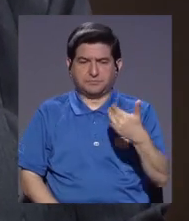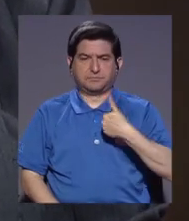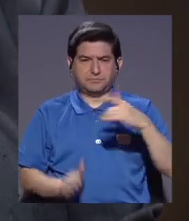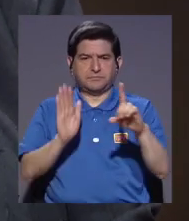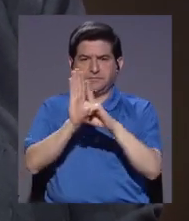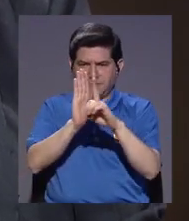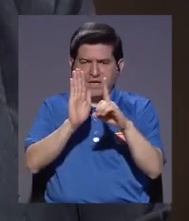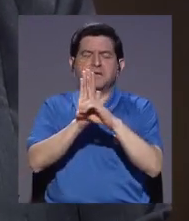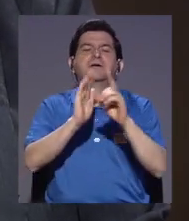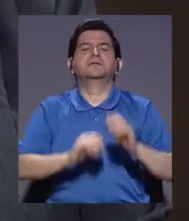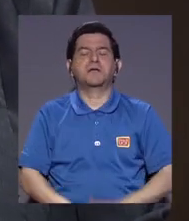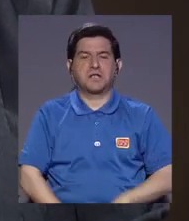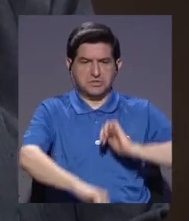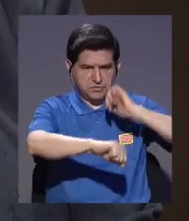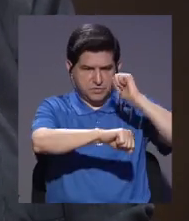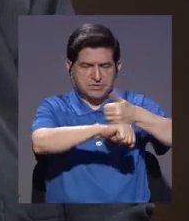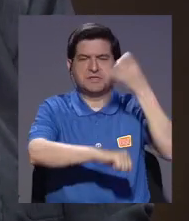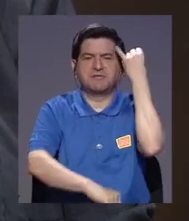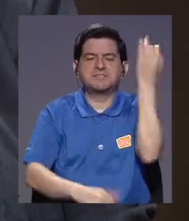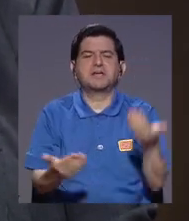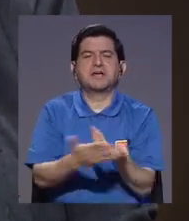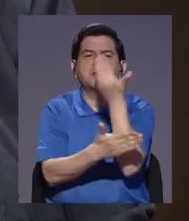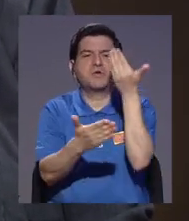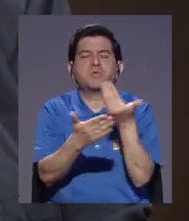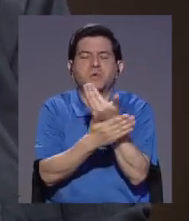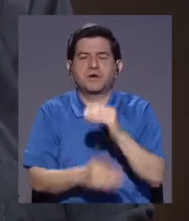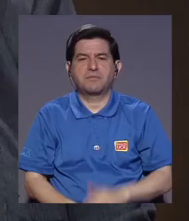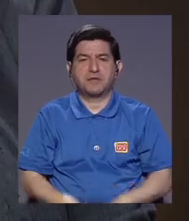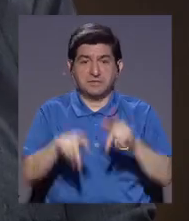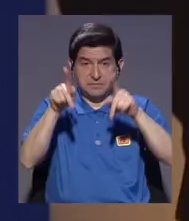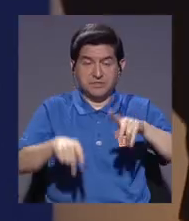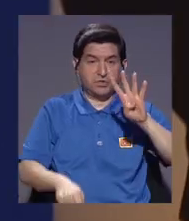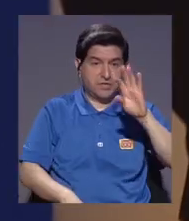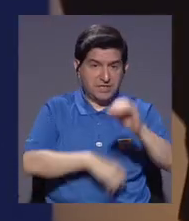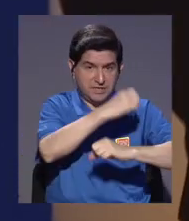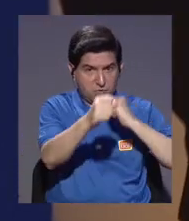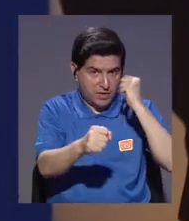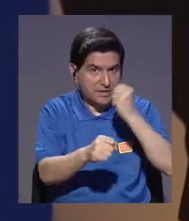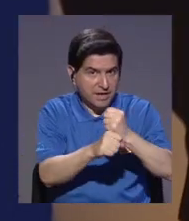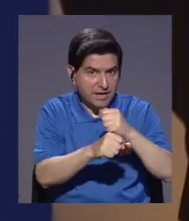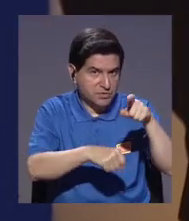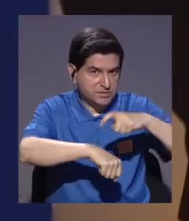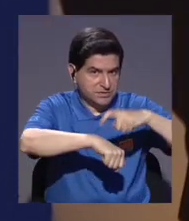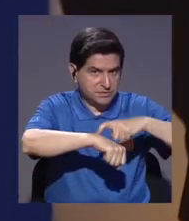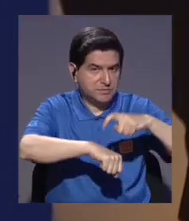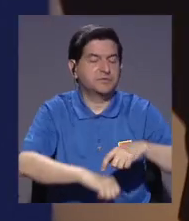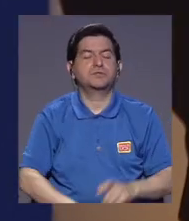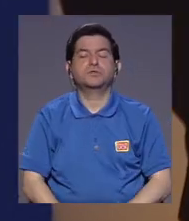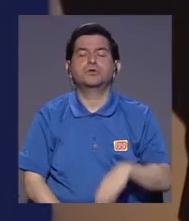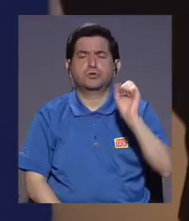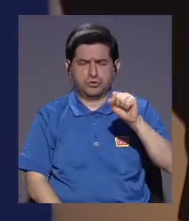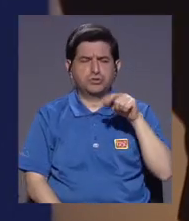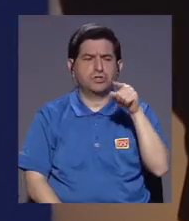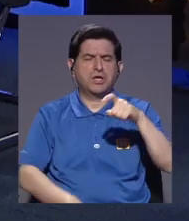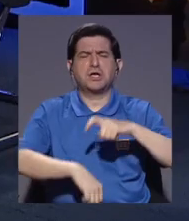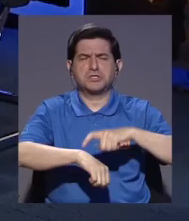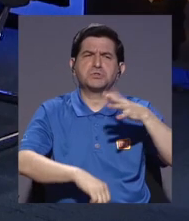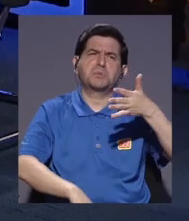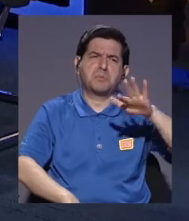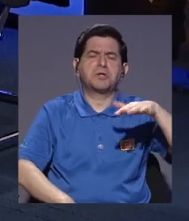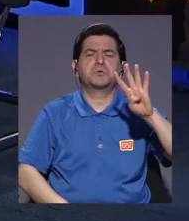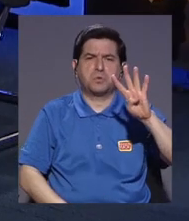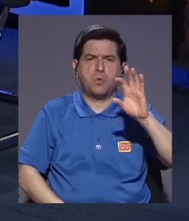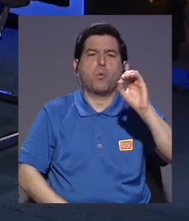tiene derecho a plantear ideas nuevas 50 40 años / de 40 años para que en aquel tiempo